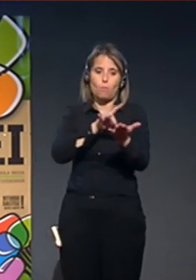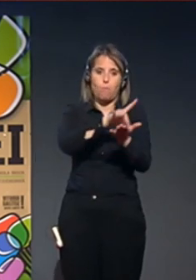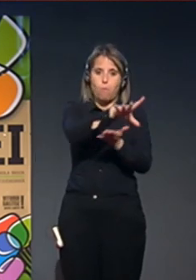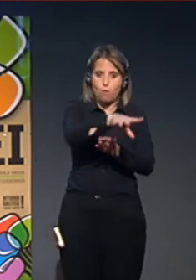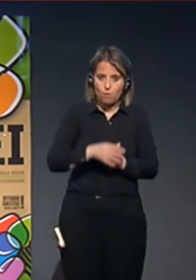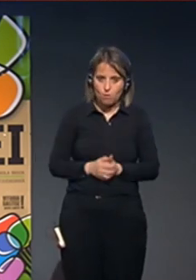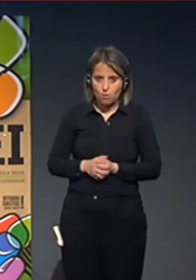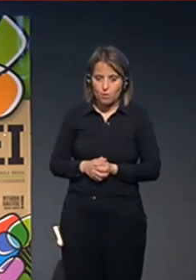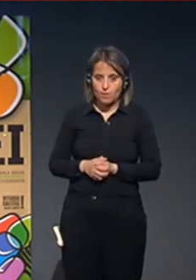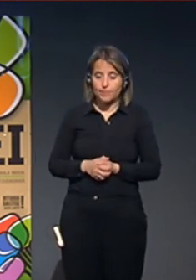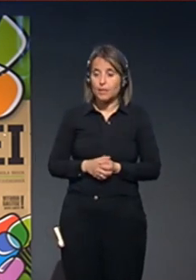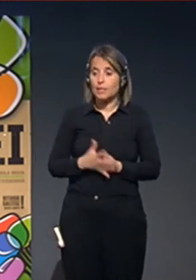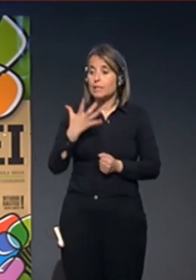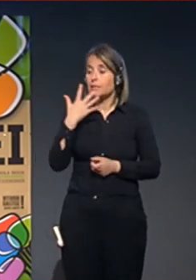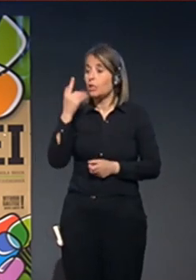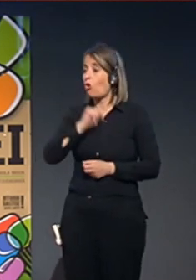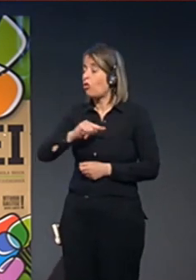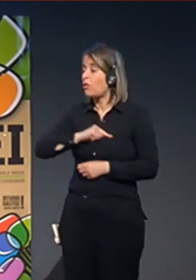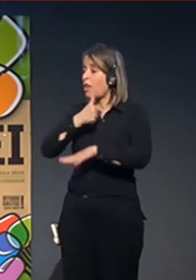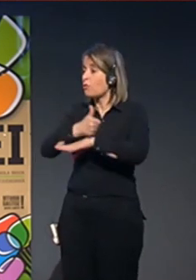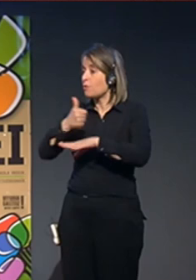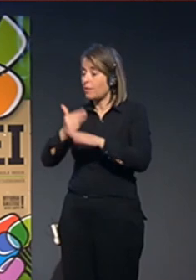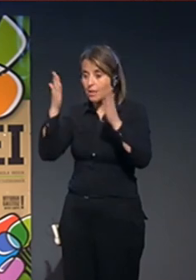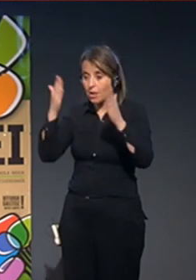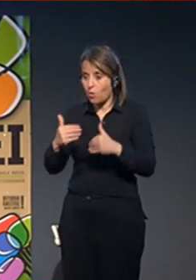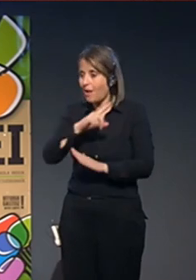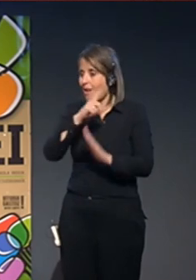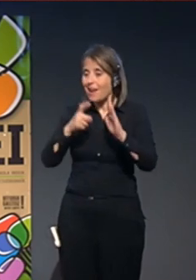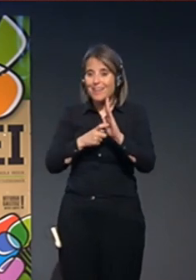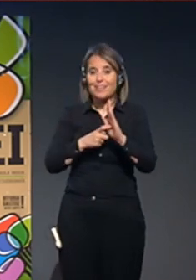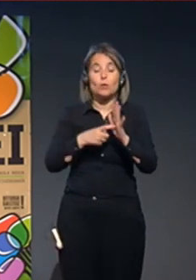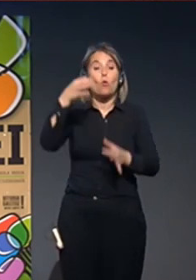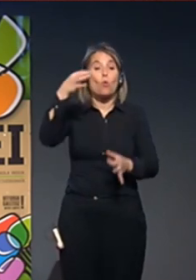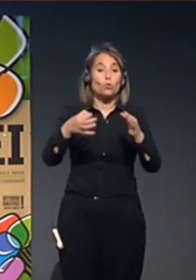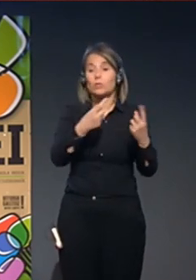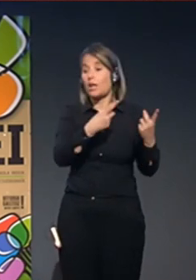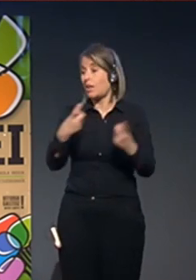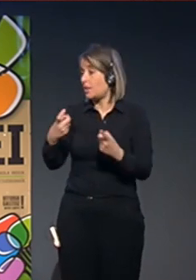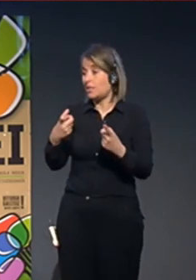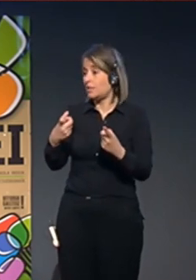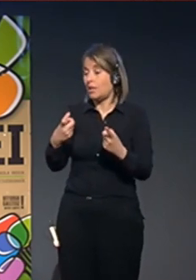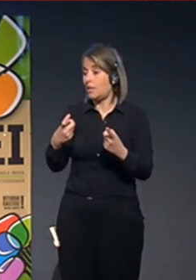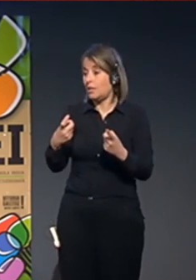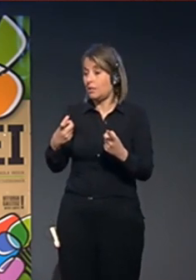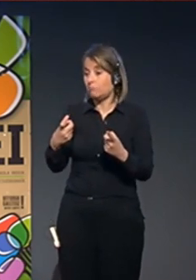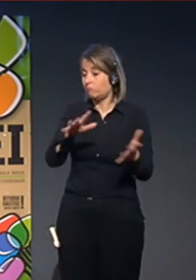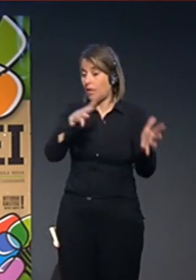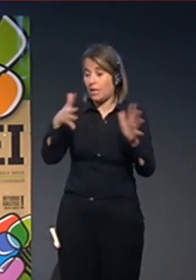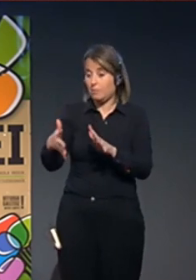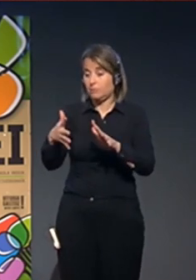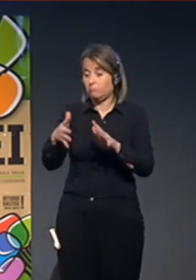gobierno si no hay conciencia Ciudadana de que una ley es justa y necesaria va pasar nunca al revés cae